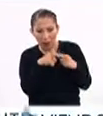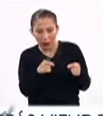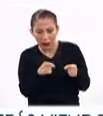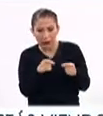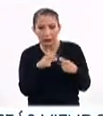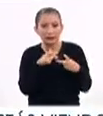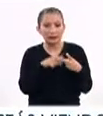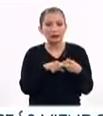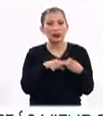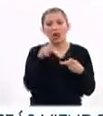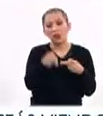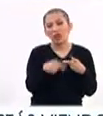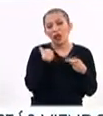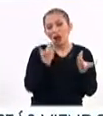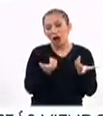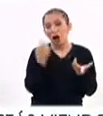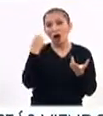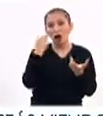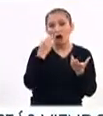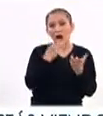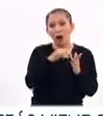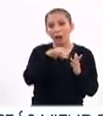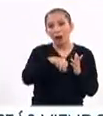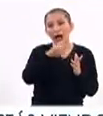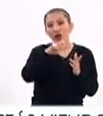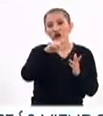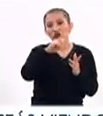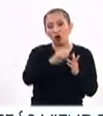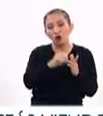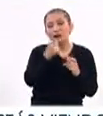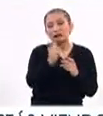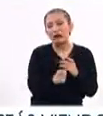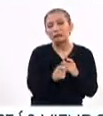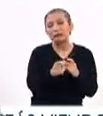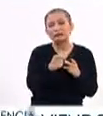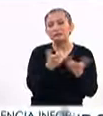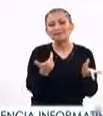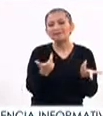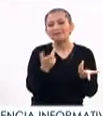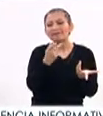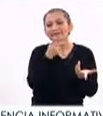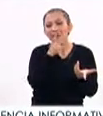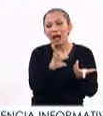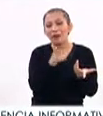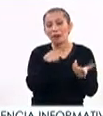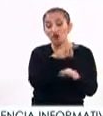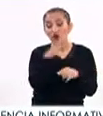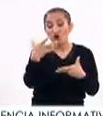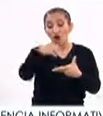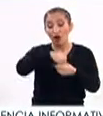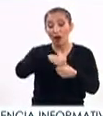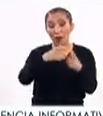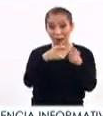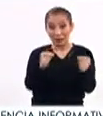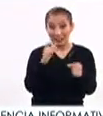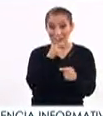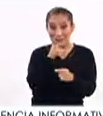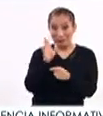japonés en el curso de Marugoto. Marugoto significa todo incluido en